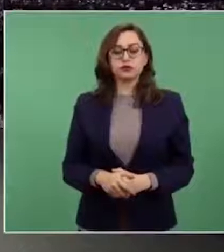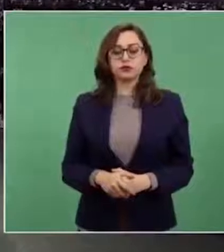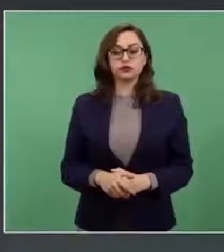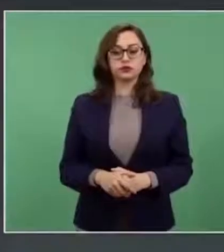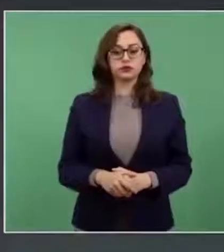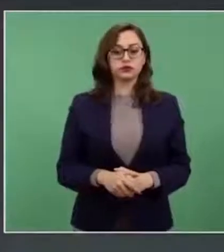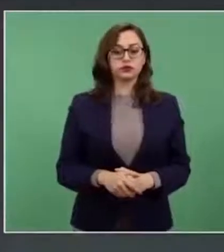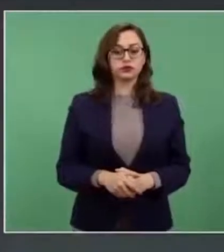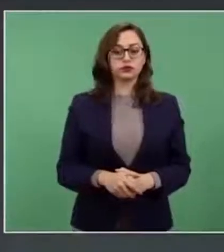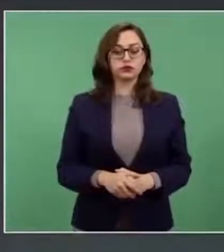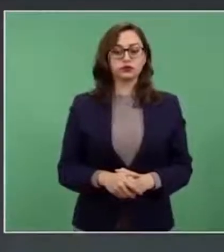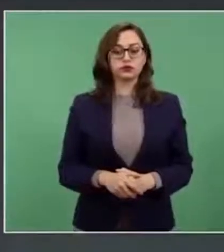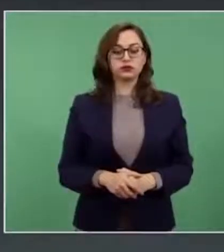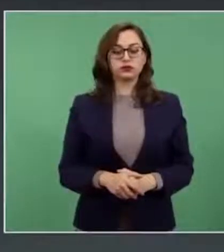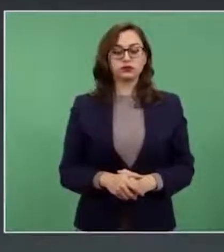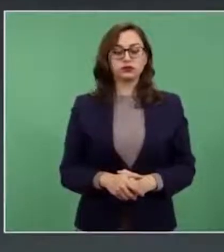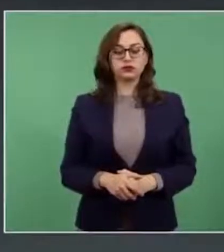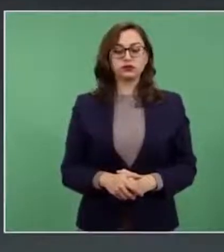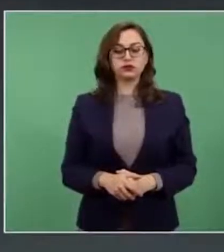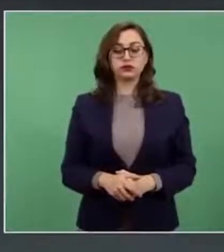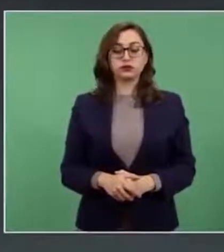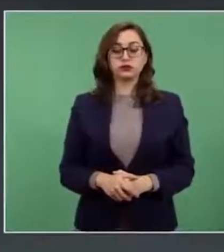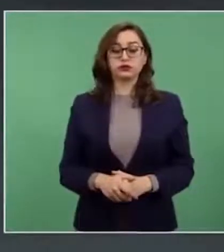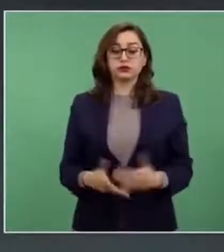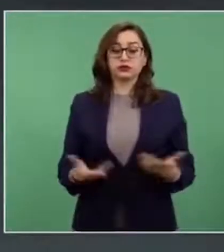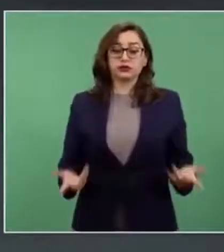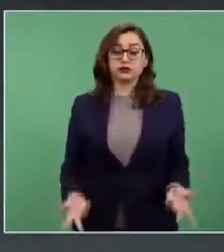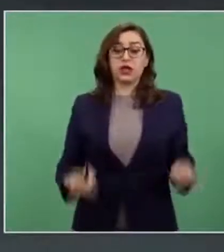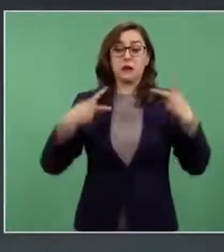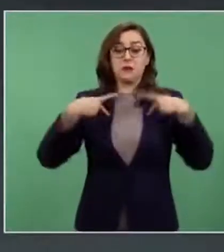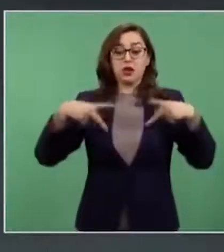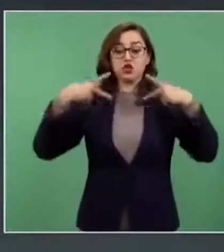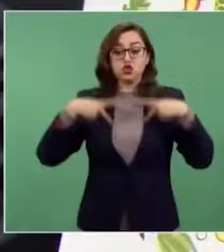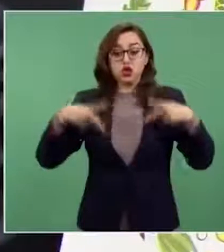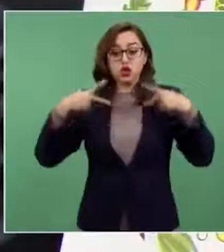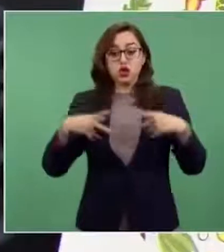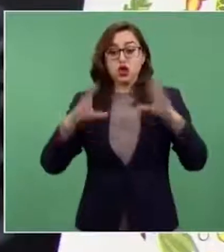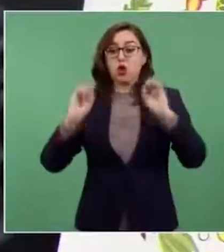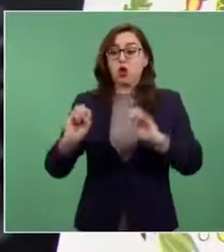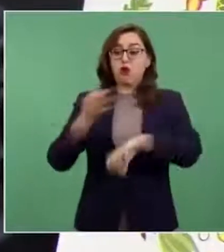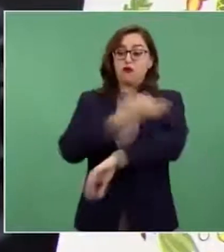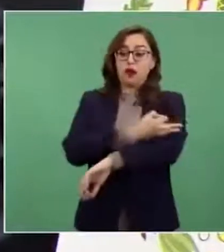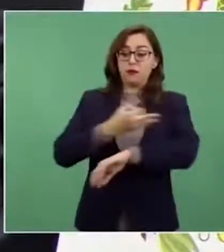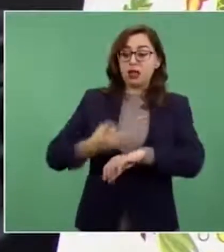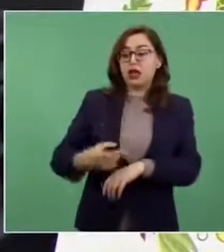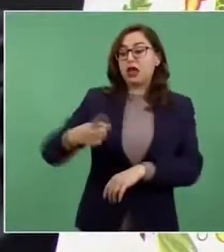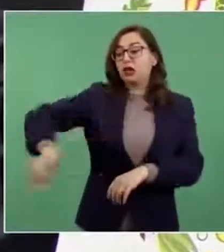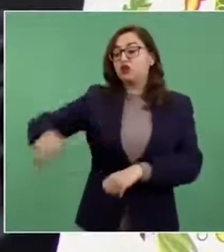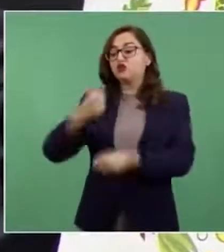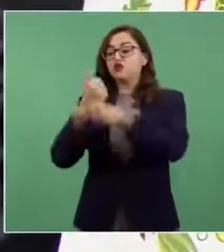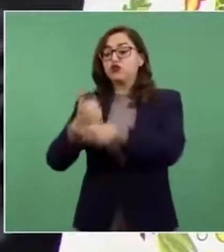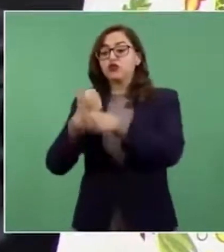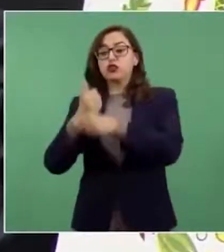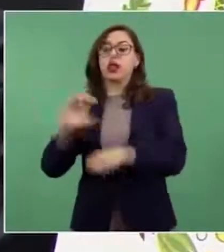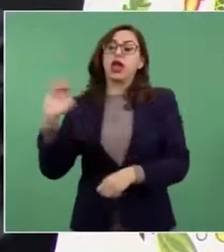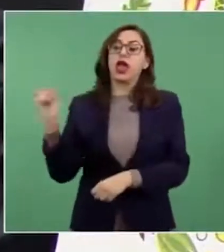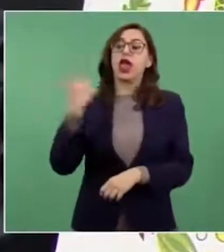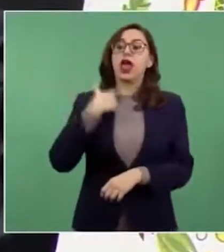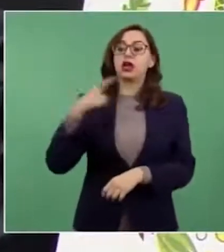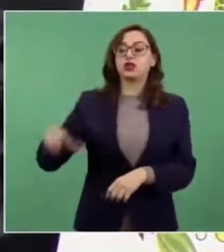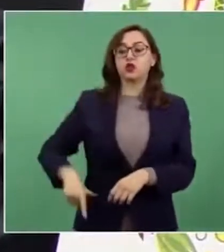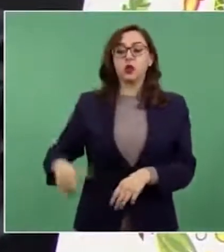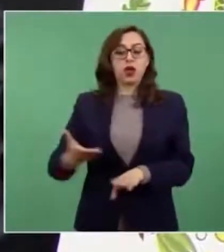reparando daños cometidos a personas o a familiares afectados por la corrupción neoliberal o por la violencia de